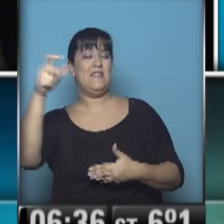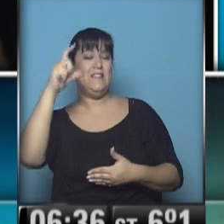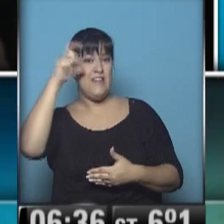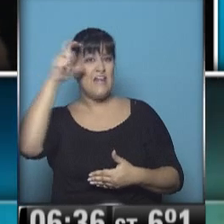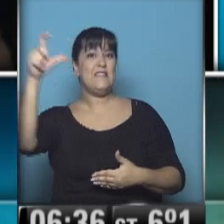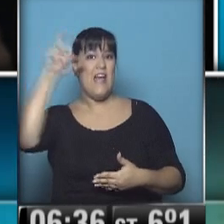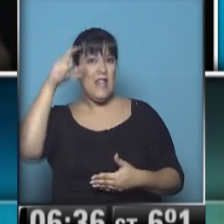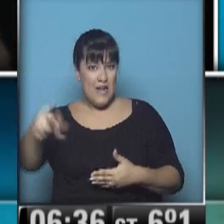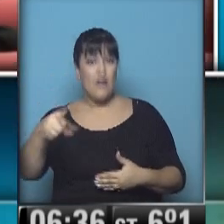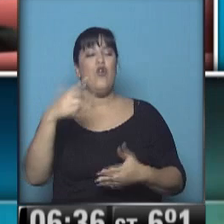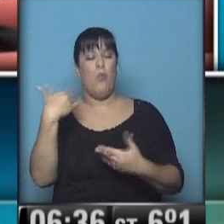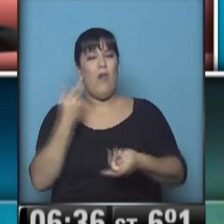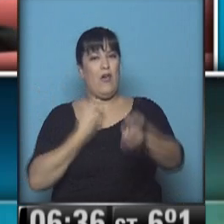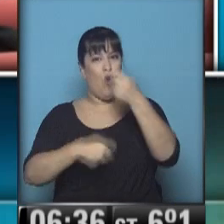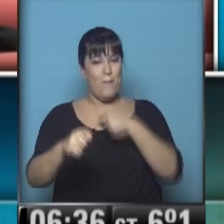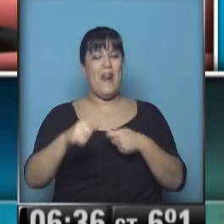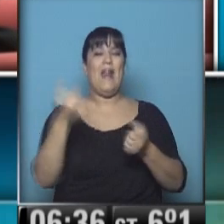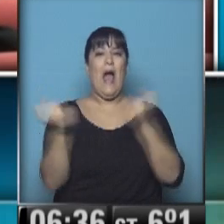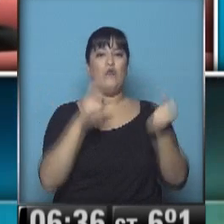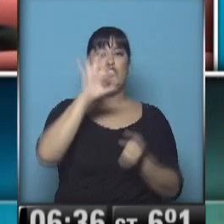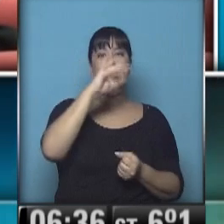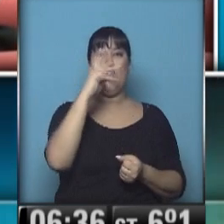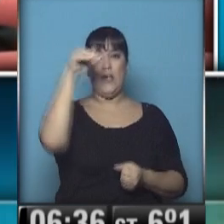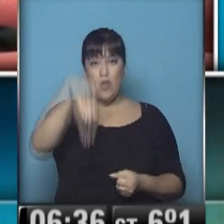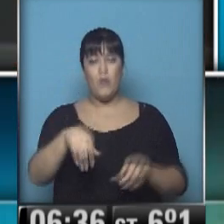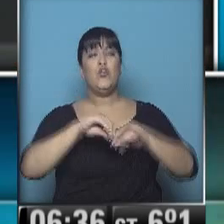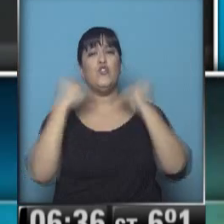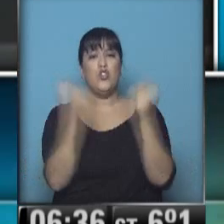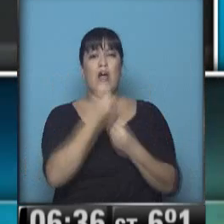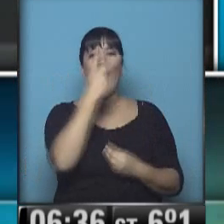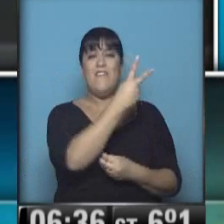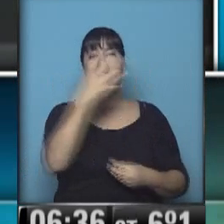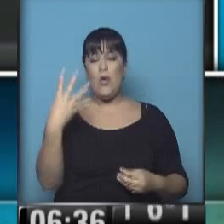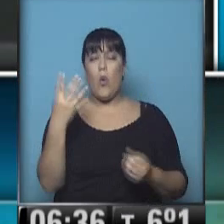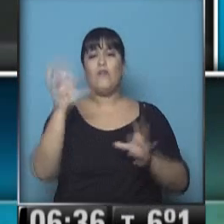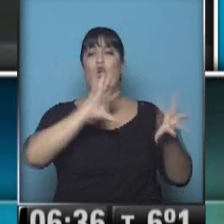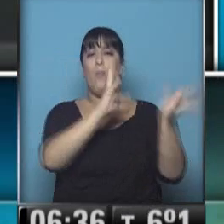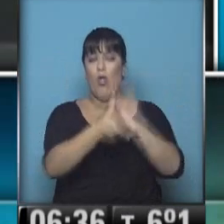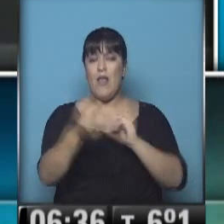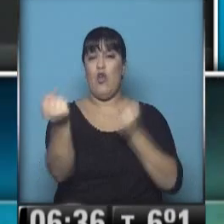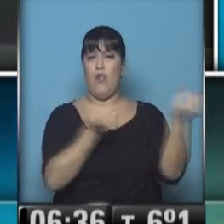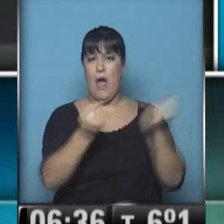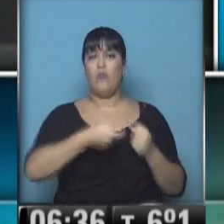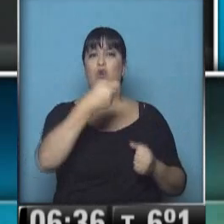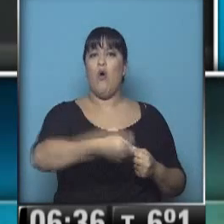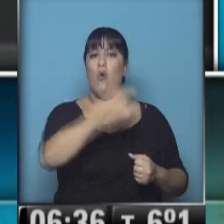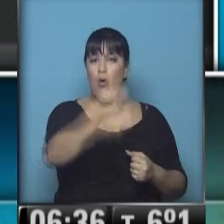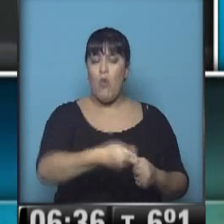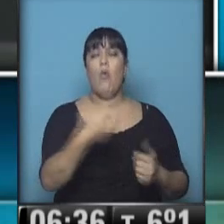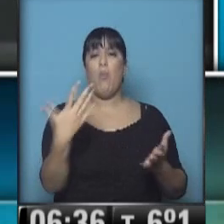cero kilómetro. La nueva versión del programa incluye 24 modelos a pagar en 60 cuotas. Se podrán financiar